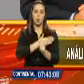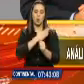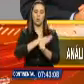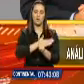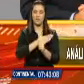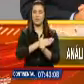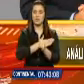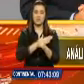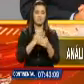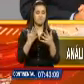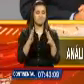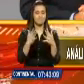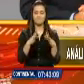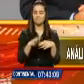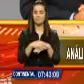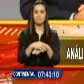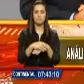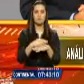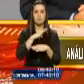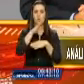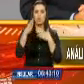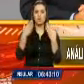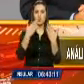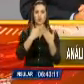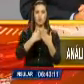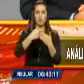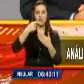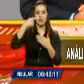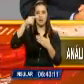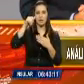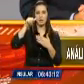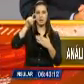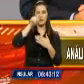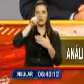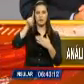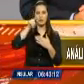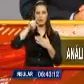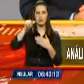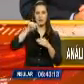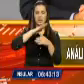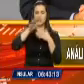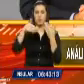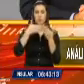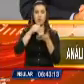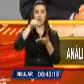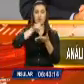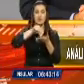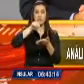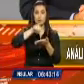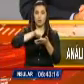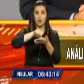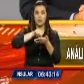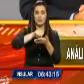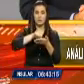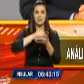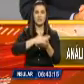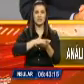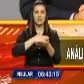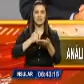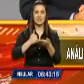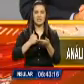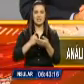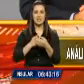con seguridad. Toda la franja, la Gaza, toda la ciudad de Gaza está